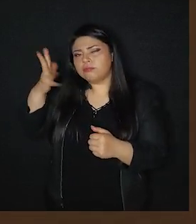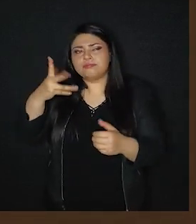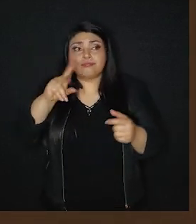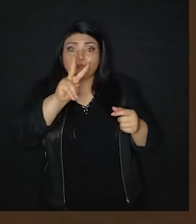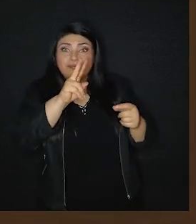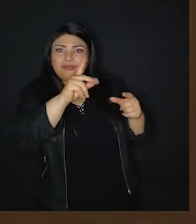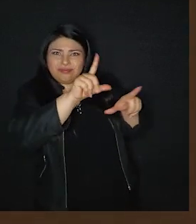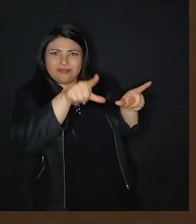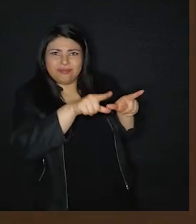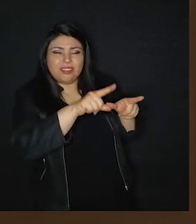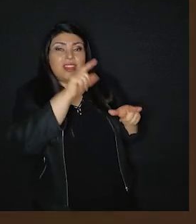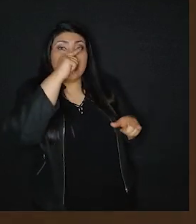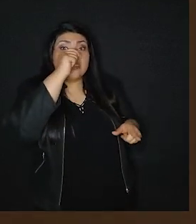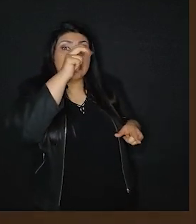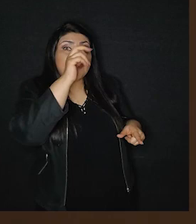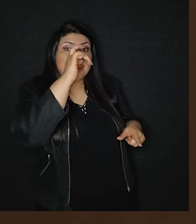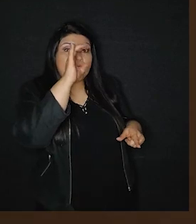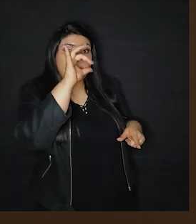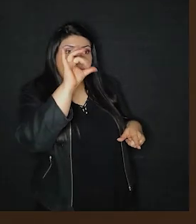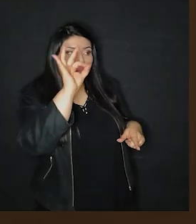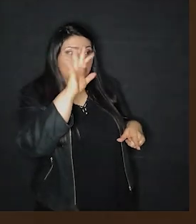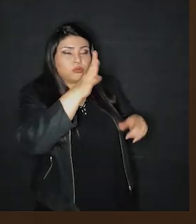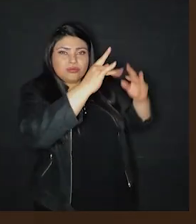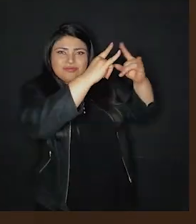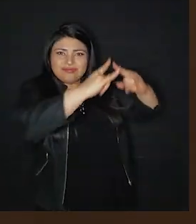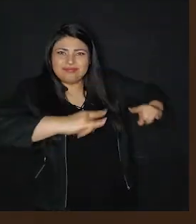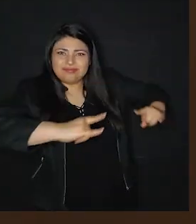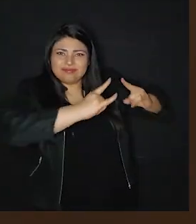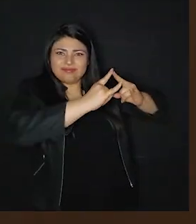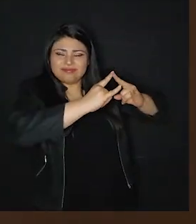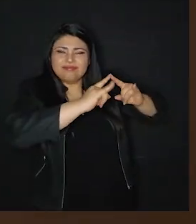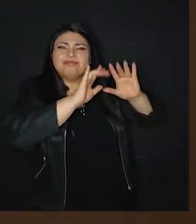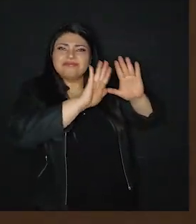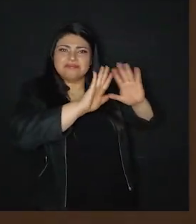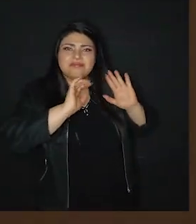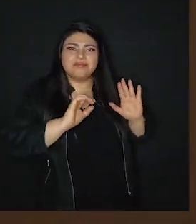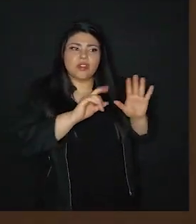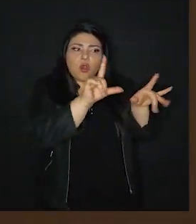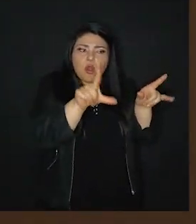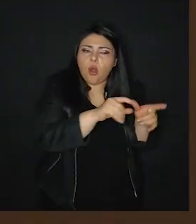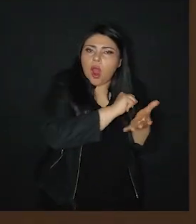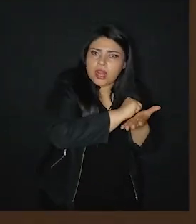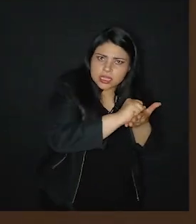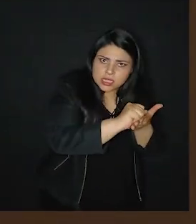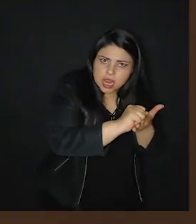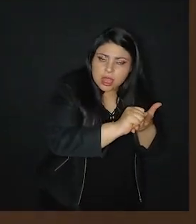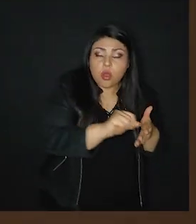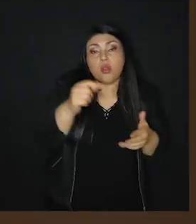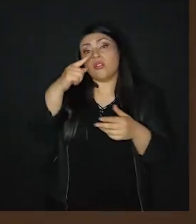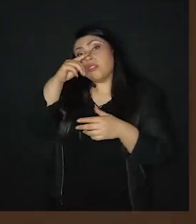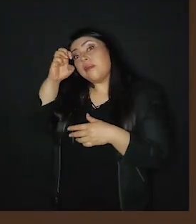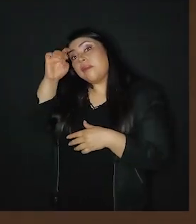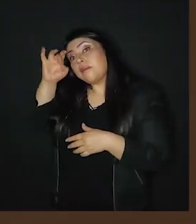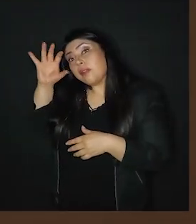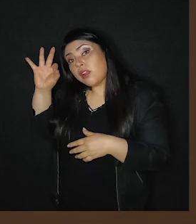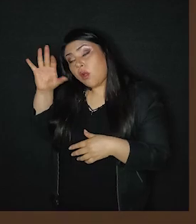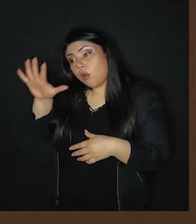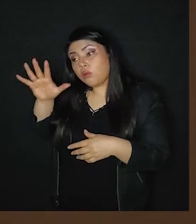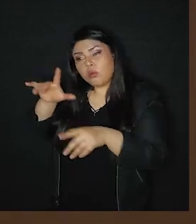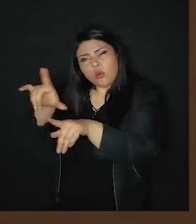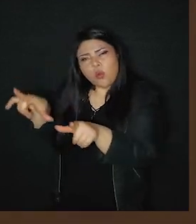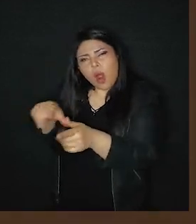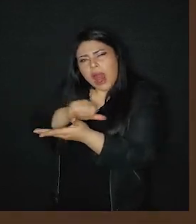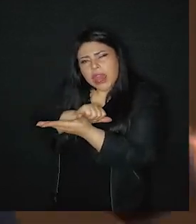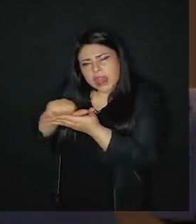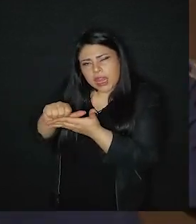templo sucedían estas cosas Sí el tabernáculo el lugar Santo El templo era el lugar santo